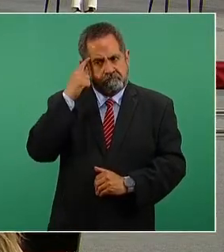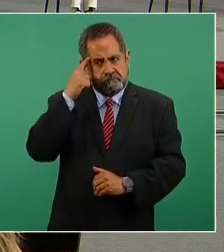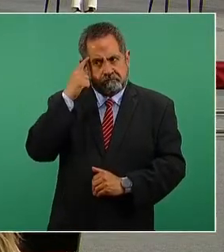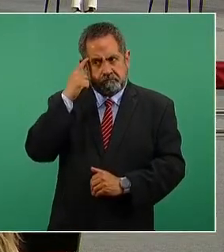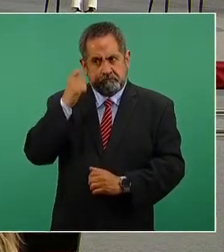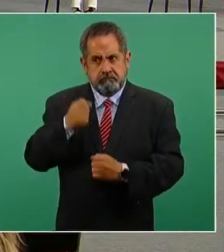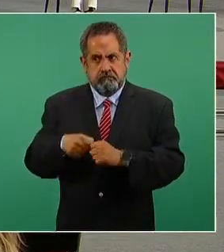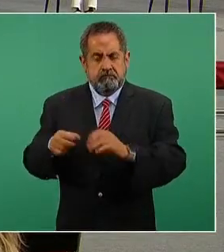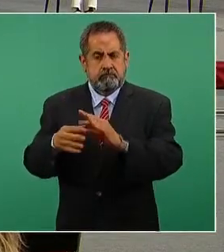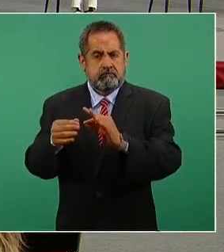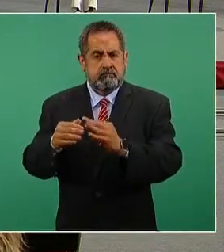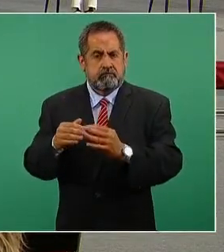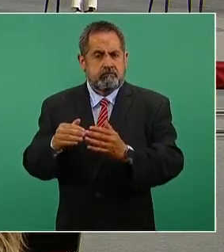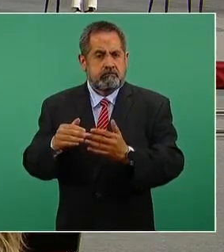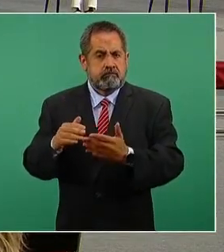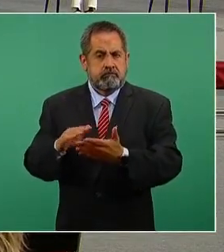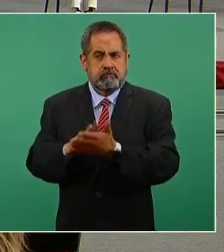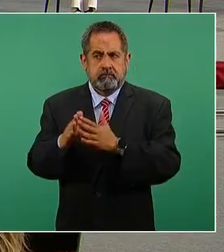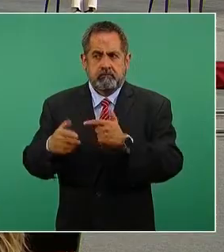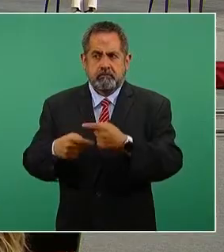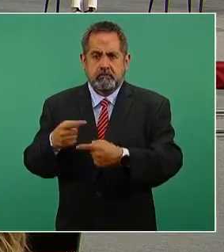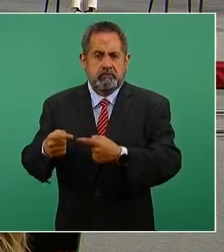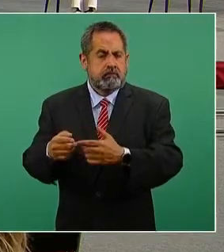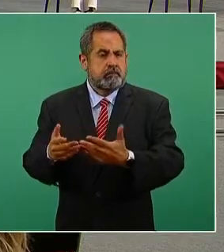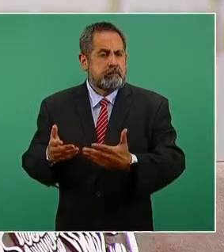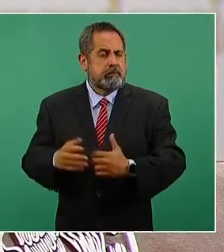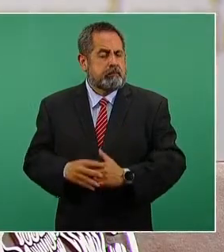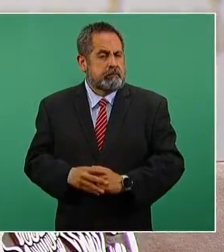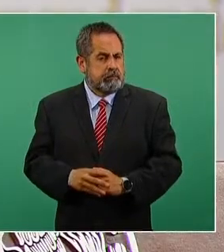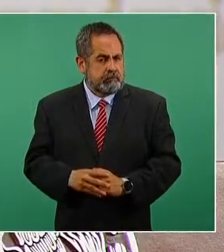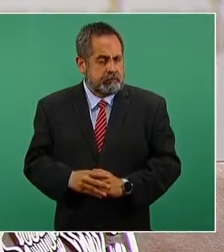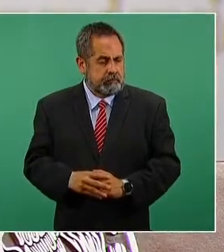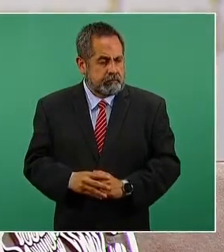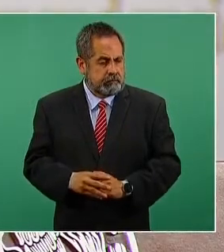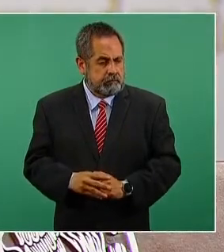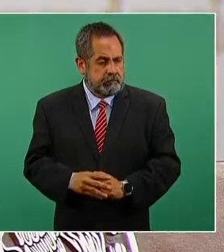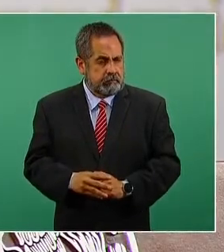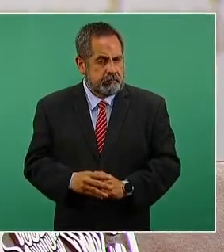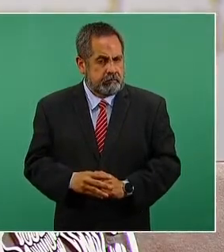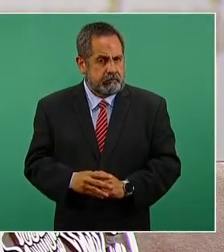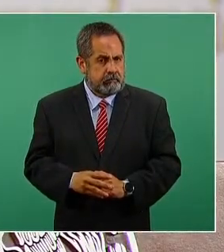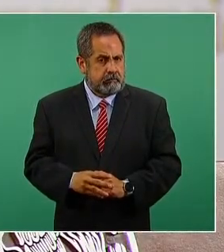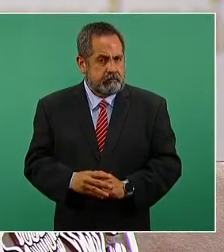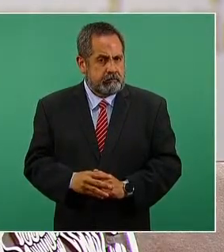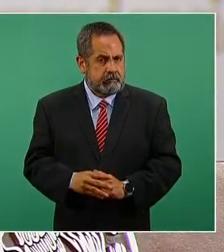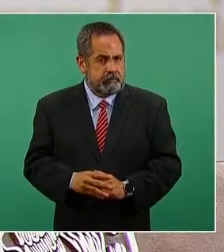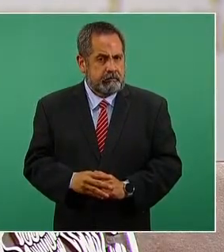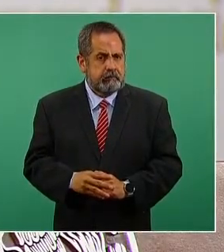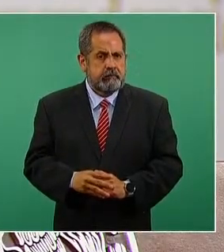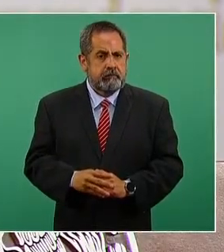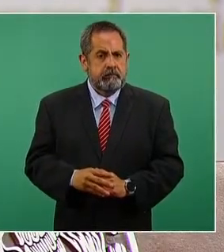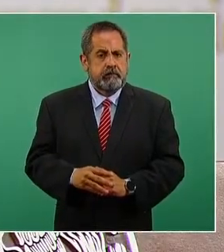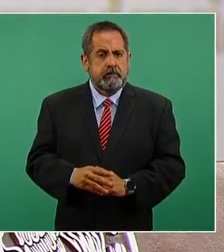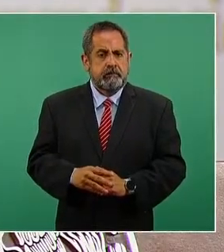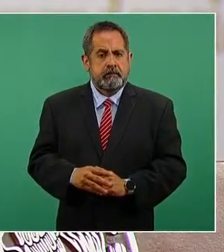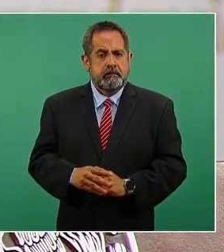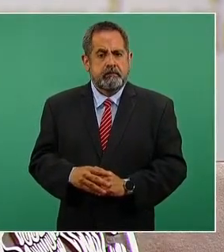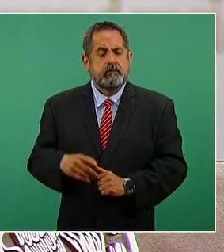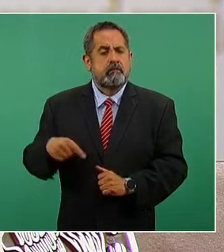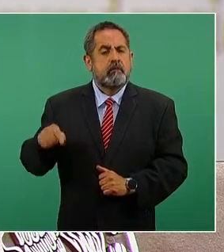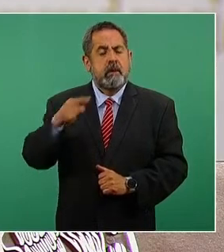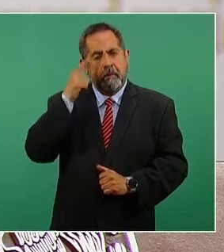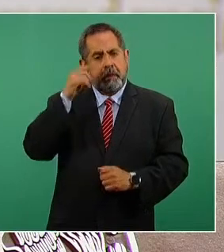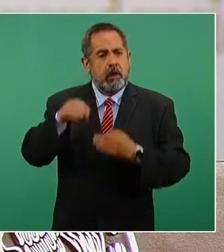a los jóvenes, la sociedad civil, los filántropos, las coaliciones y cooperaciones y agencias de Naciones